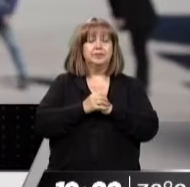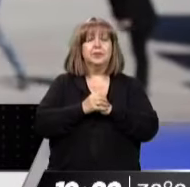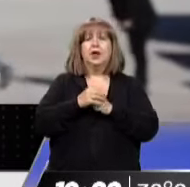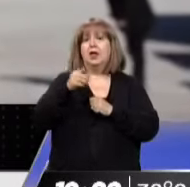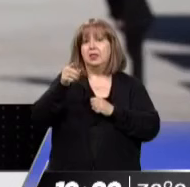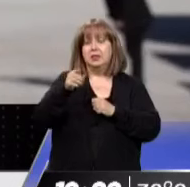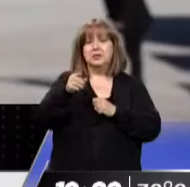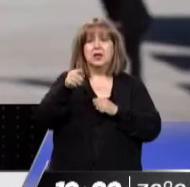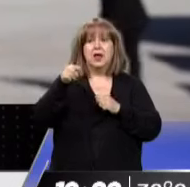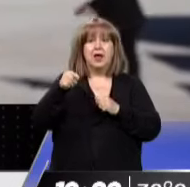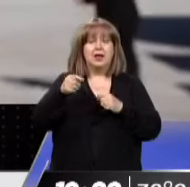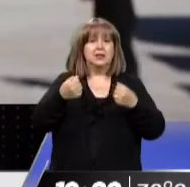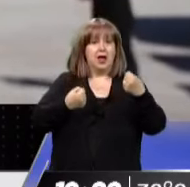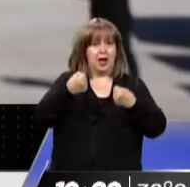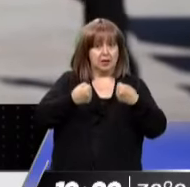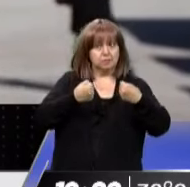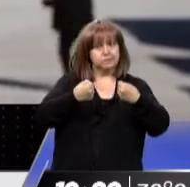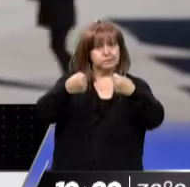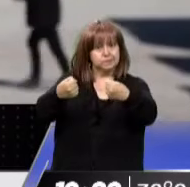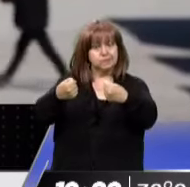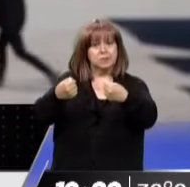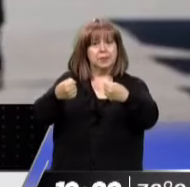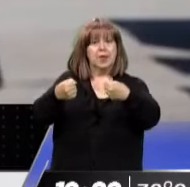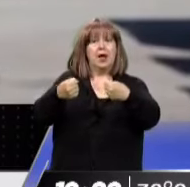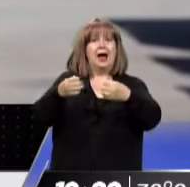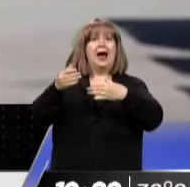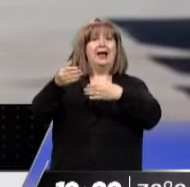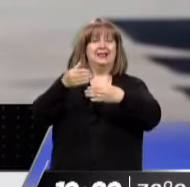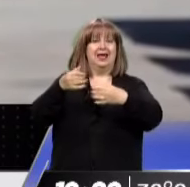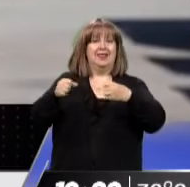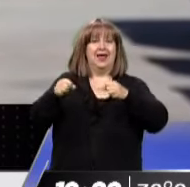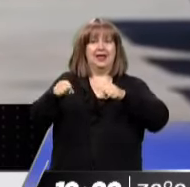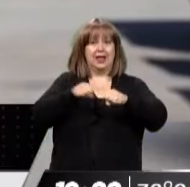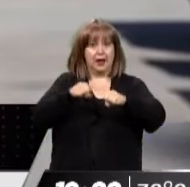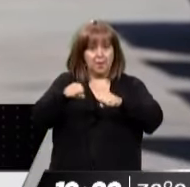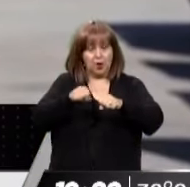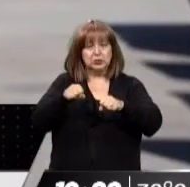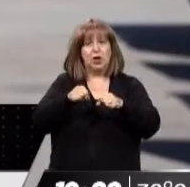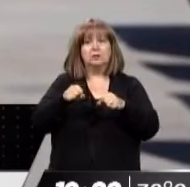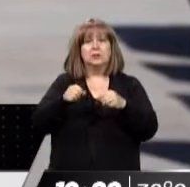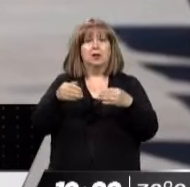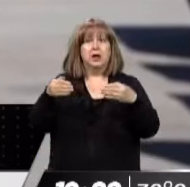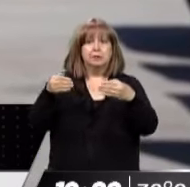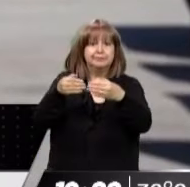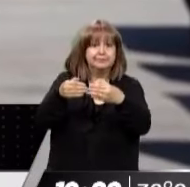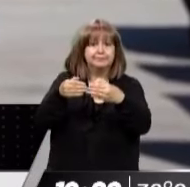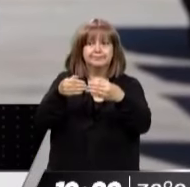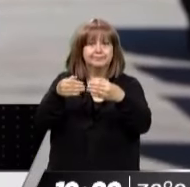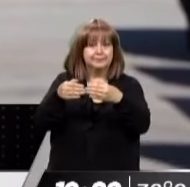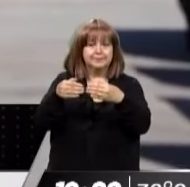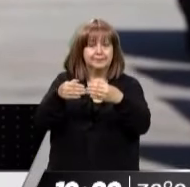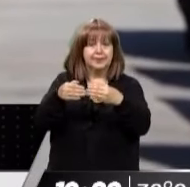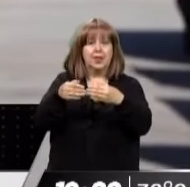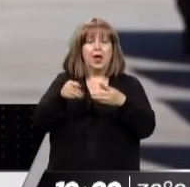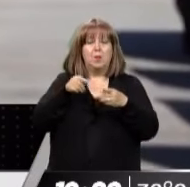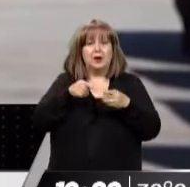Se suponía que este convoy iba a llegar antes de que se produjera el terremoto, pero no ha entrado hasta hoy, después de que se reanudaran las operaciones,